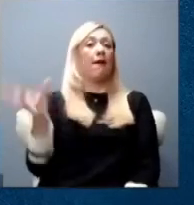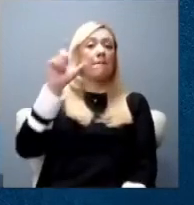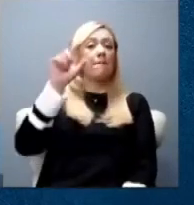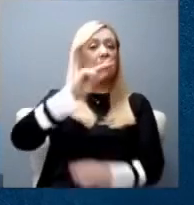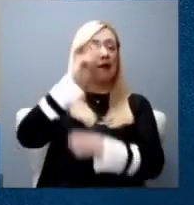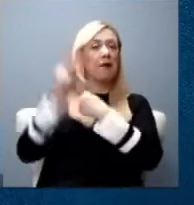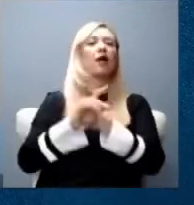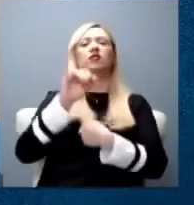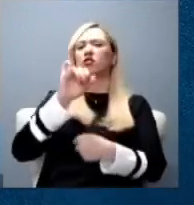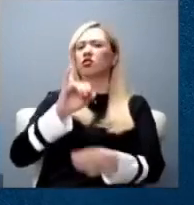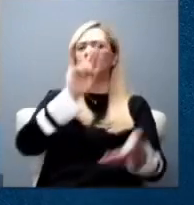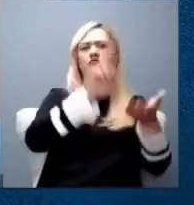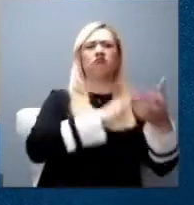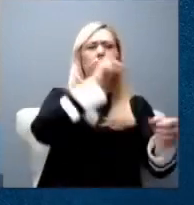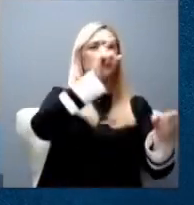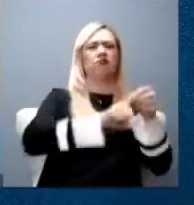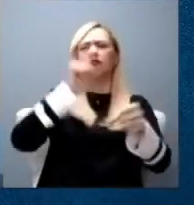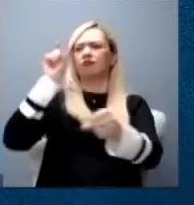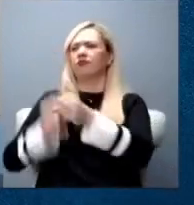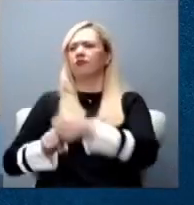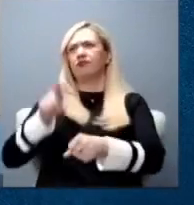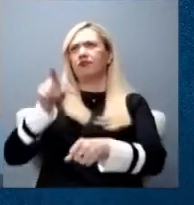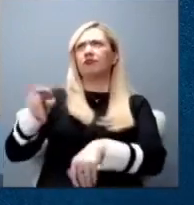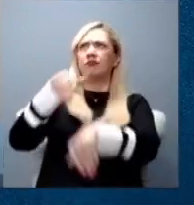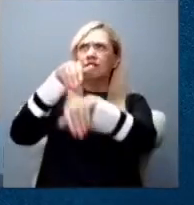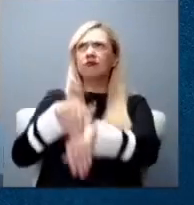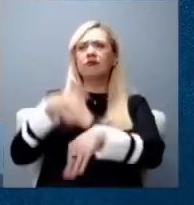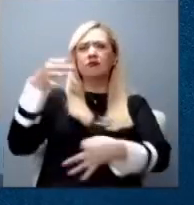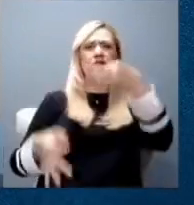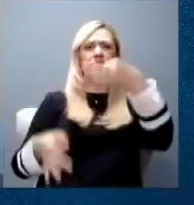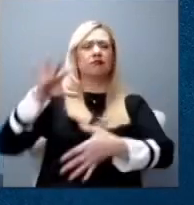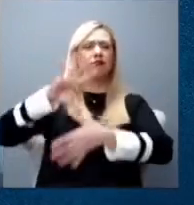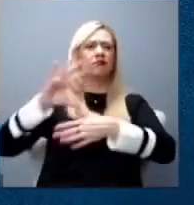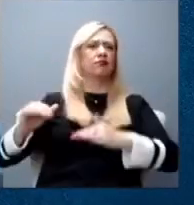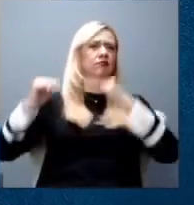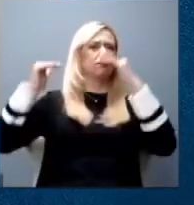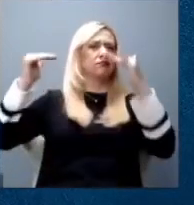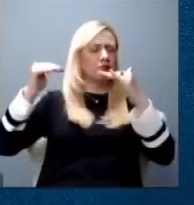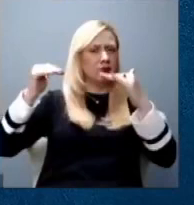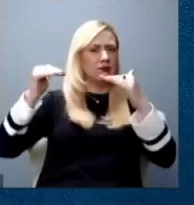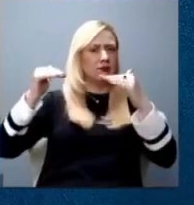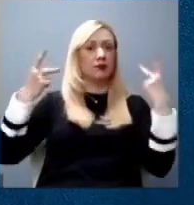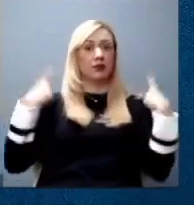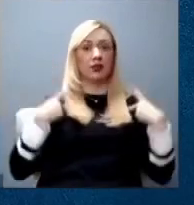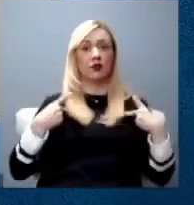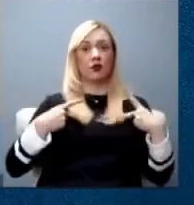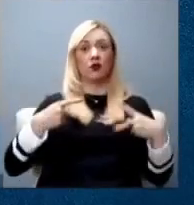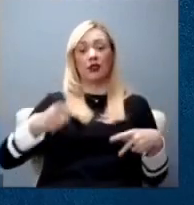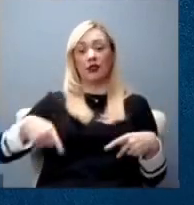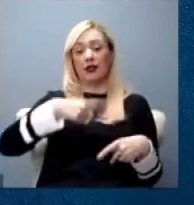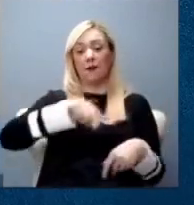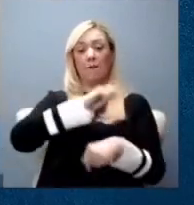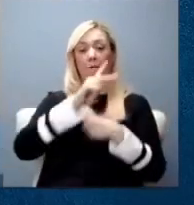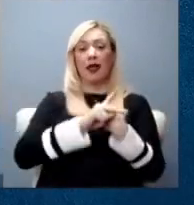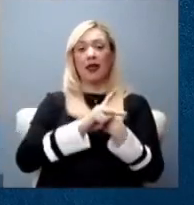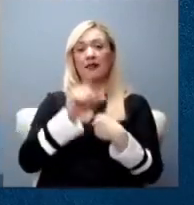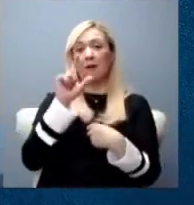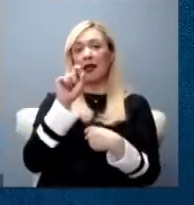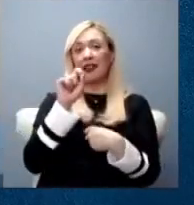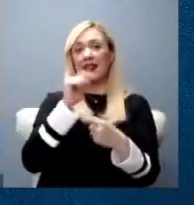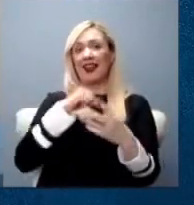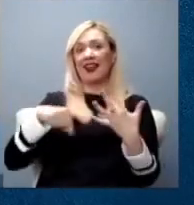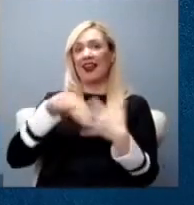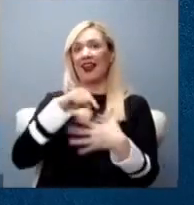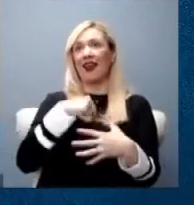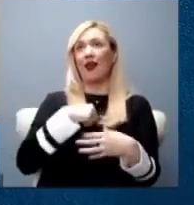además aceptaron la competencia de la Corte Interamericana. Es decir, que las personas de estos 20 estados sí podemos acudir y llevar un